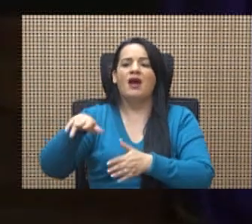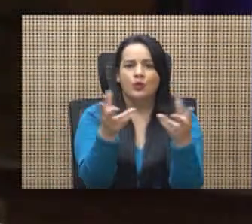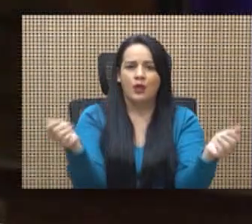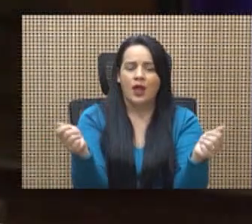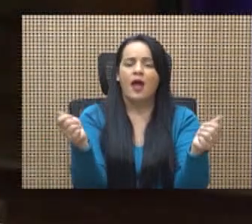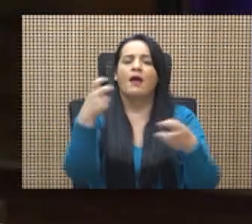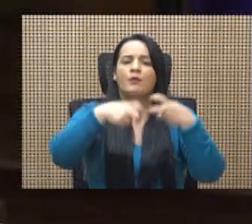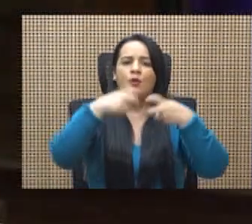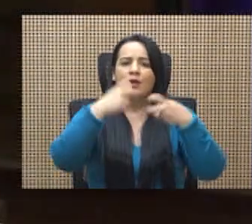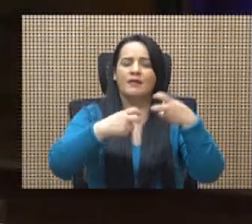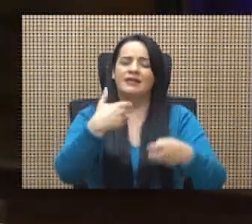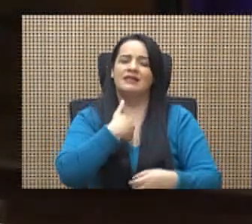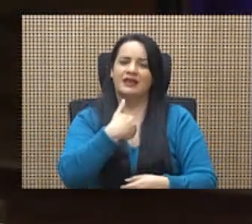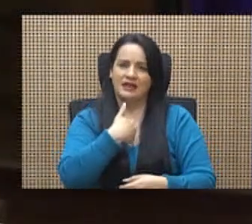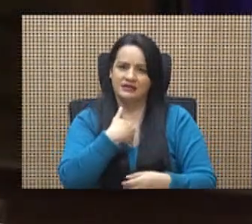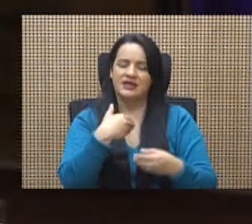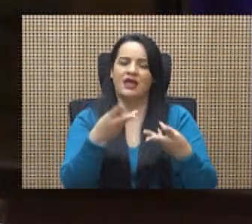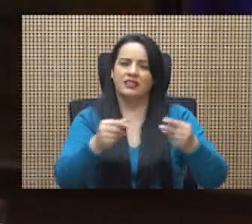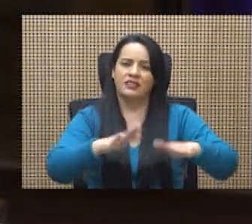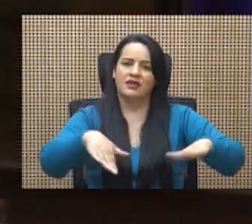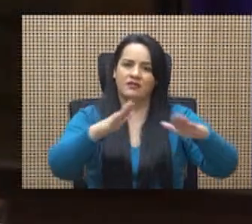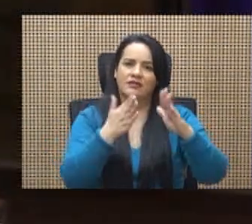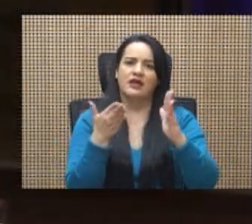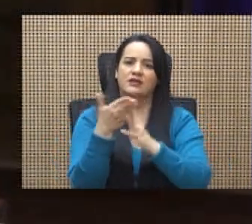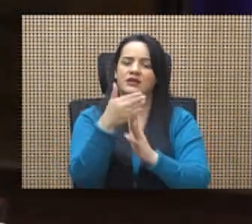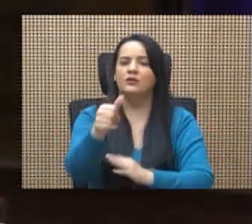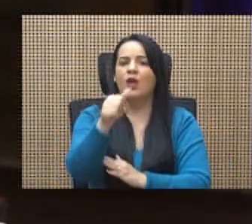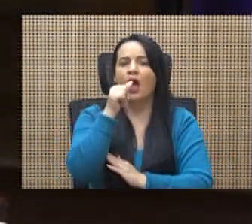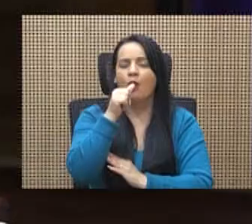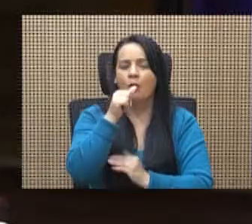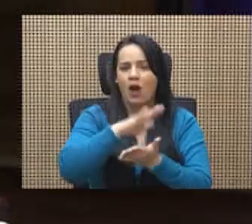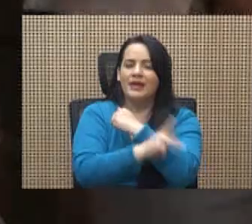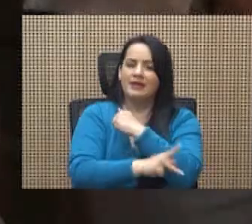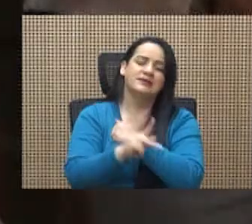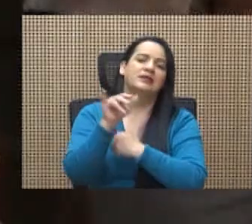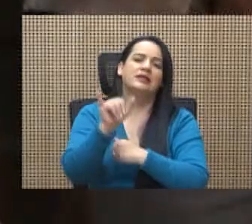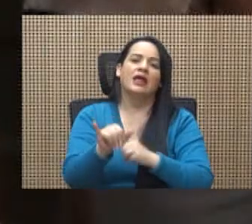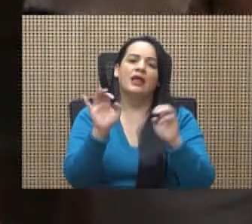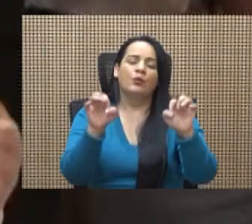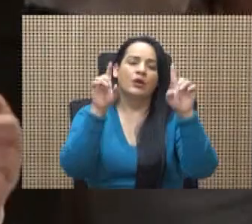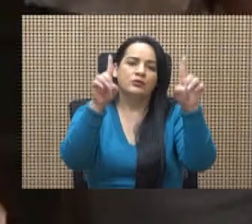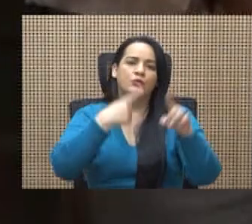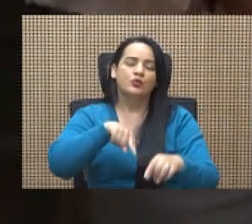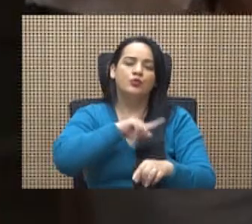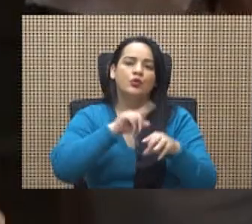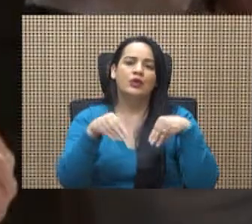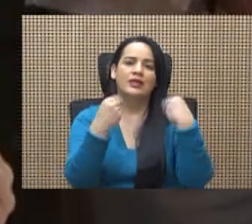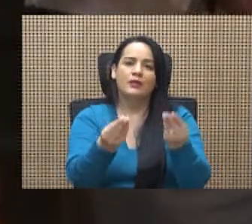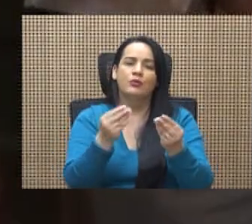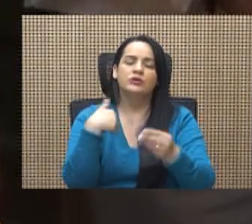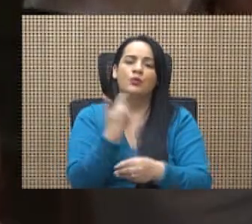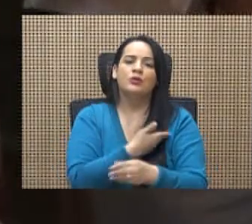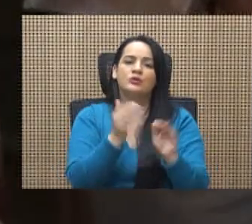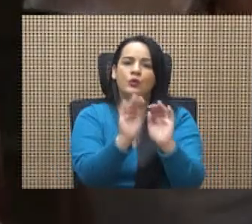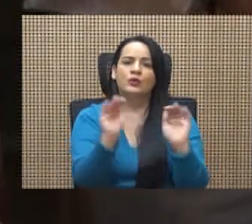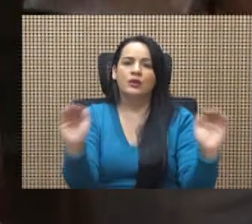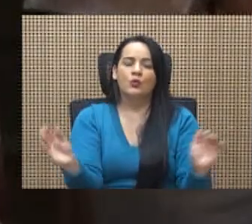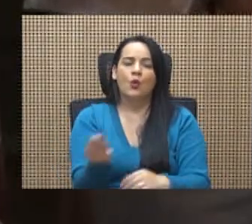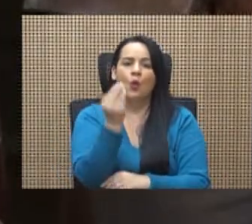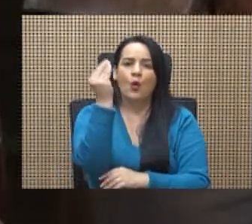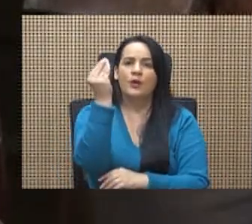que el plenario sesiones en el caribe para mostrar su compromiso y conocer las necesidades de la población